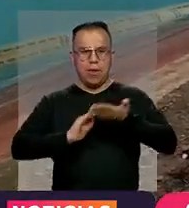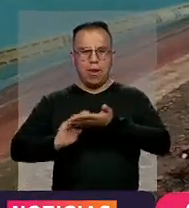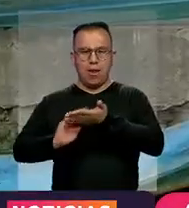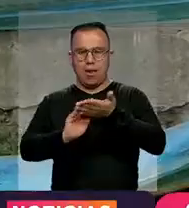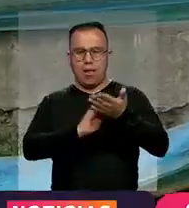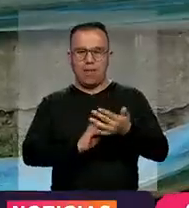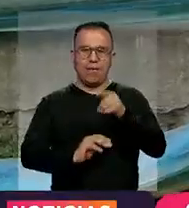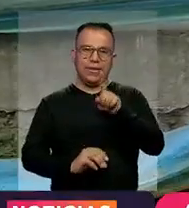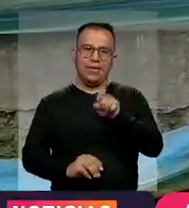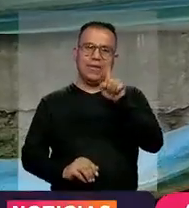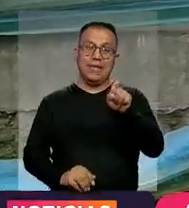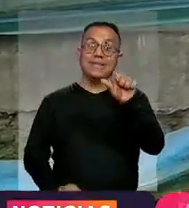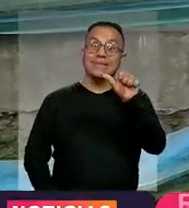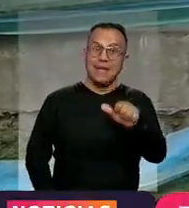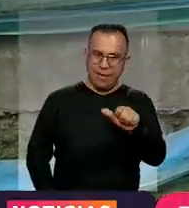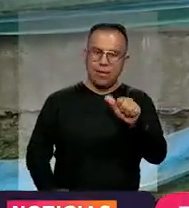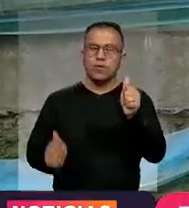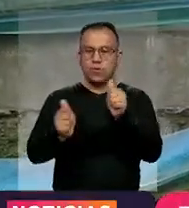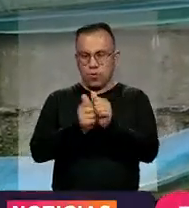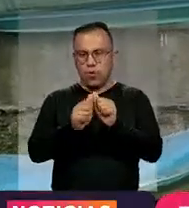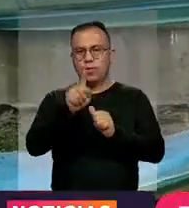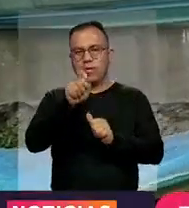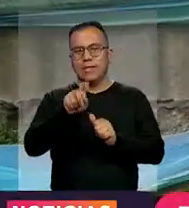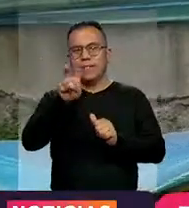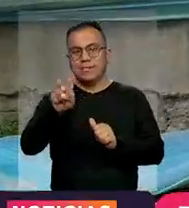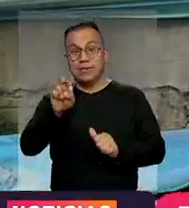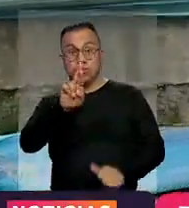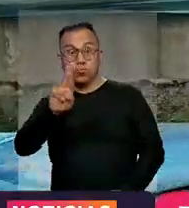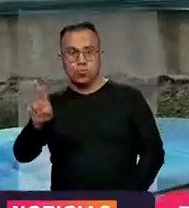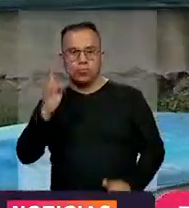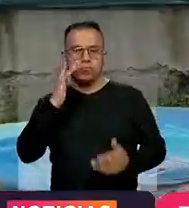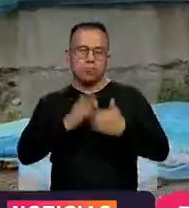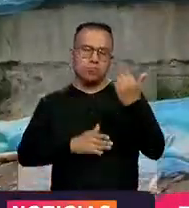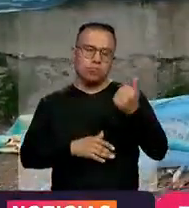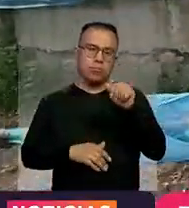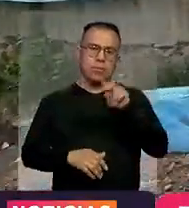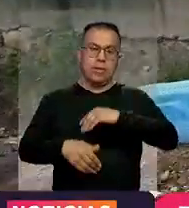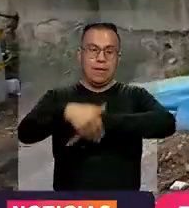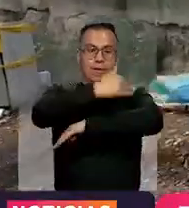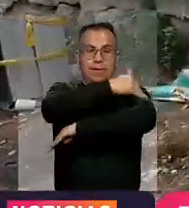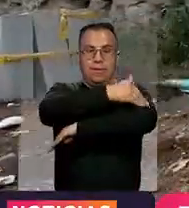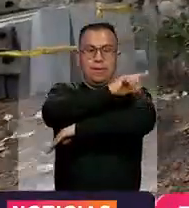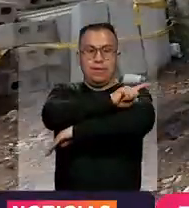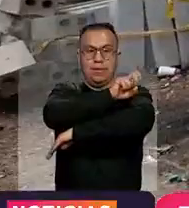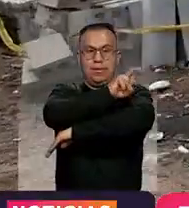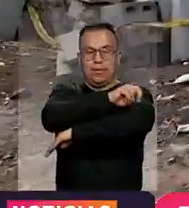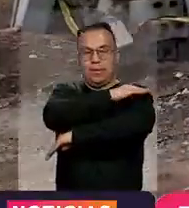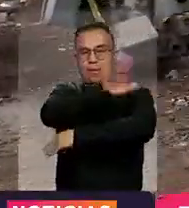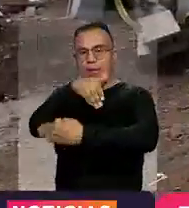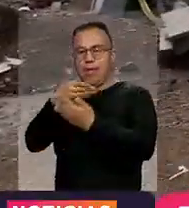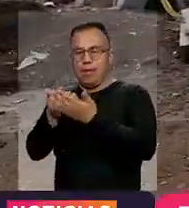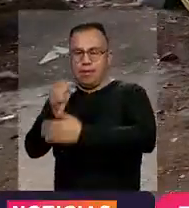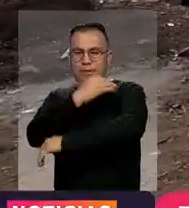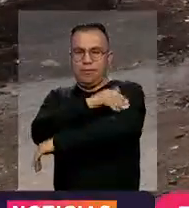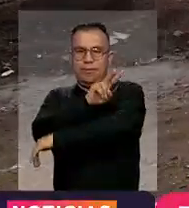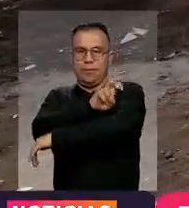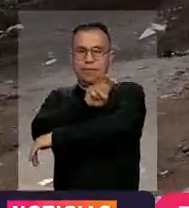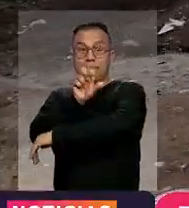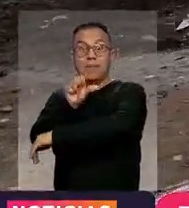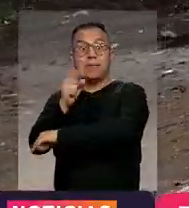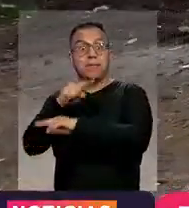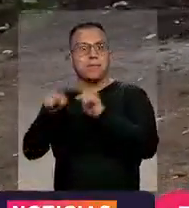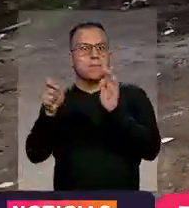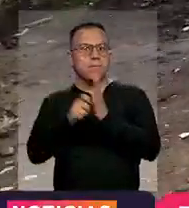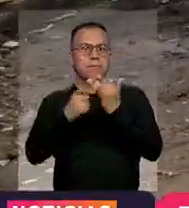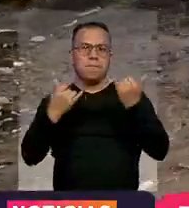calle 66A y la calle 67 Sur, desde la carrera 76C hasta la carrera 77A. Sin